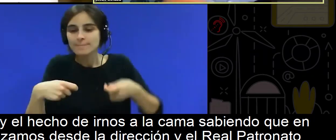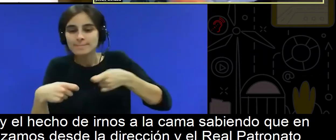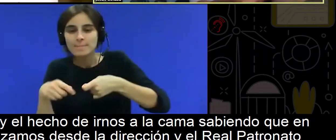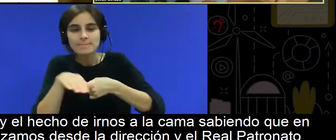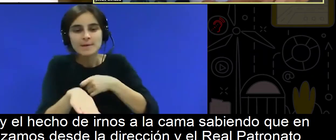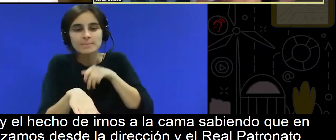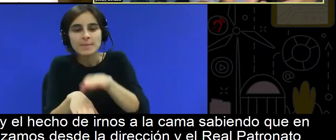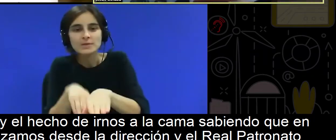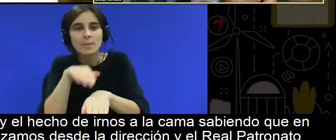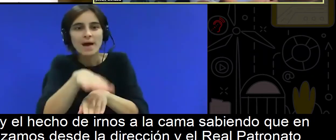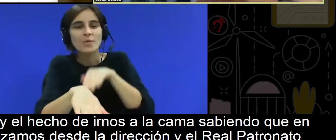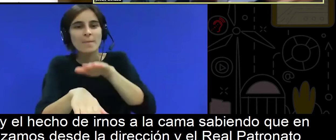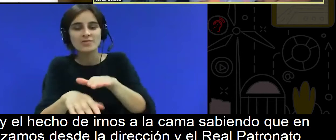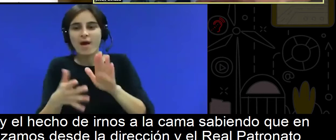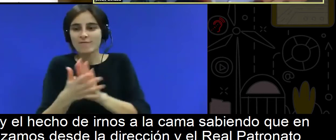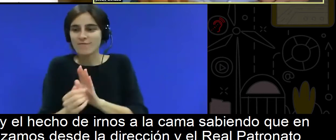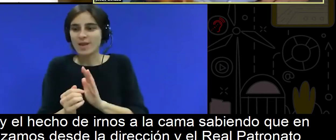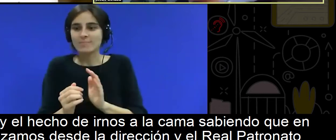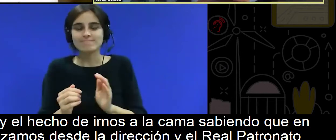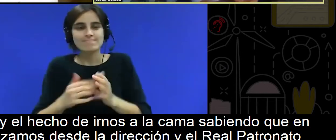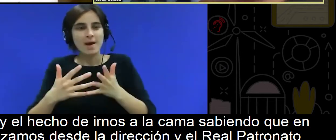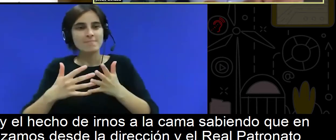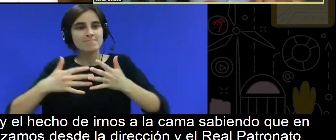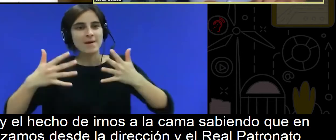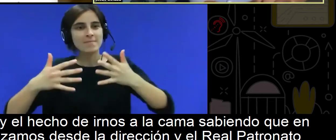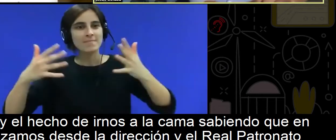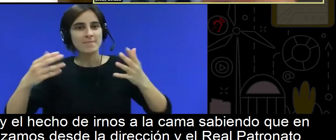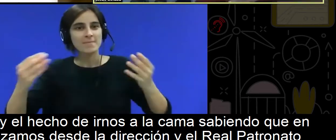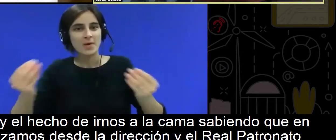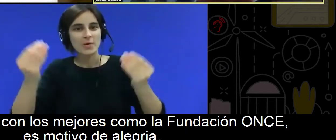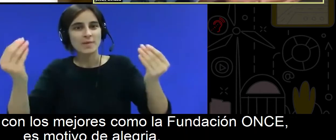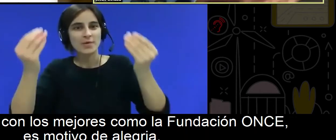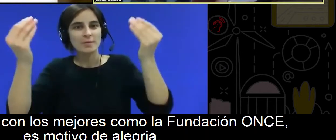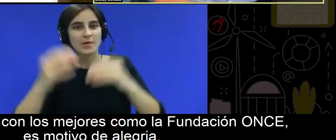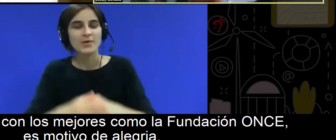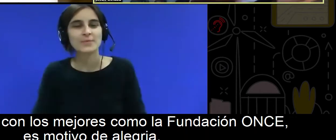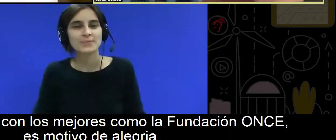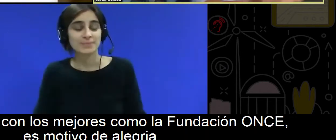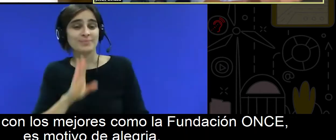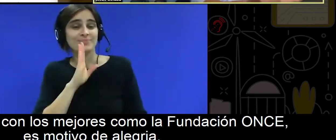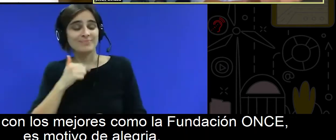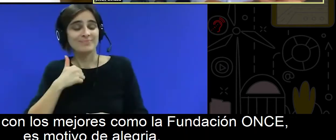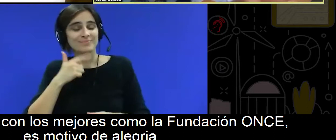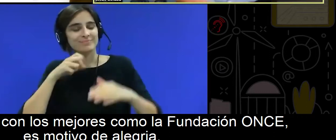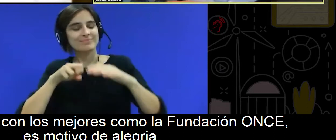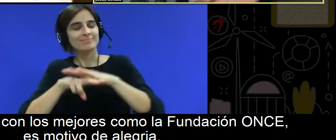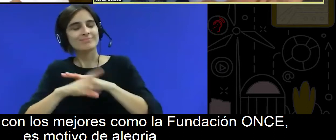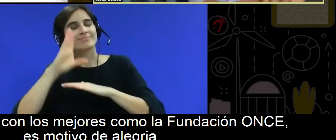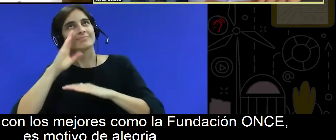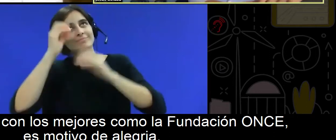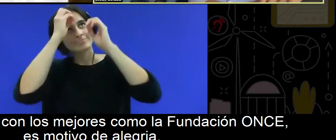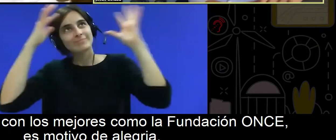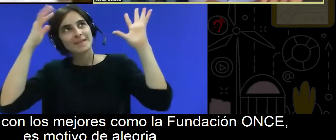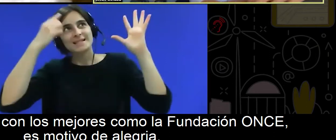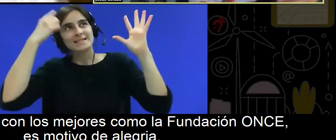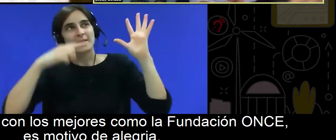a la cama sabiendo que en accesibilidad avanzamos desde la dirección y desde el Real Patronato en colaboración con los mejores, como es la Fundación ONCE, pues es un